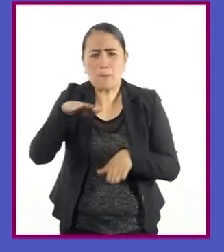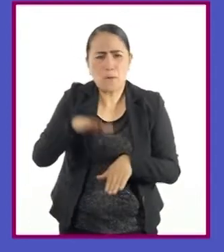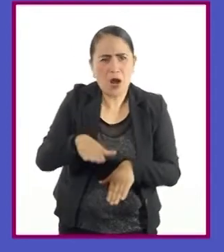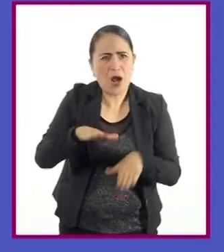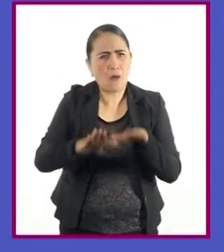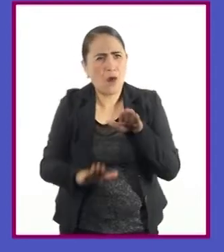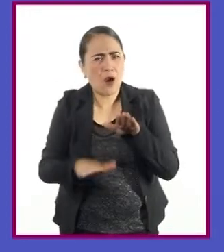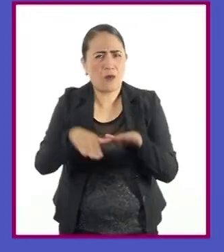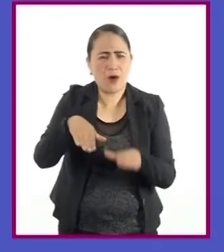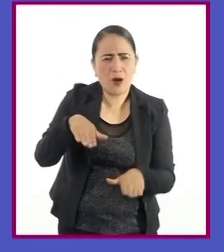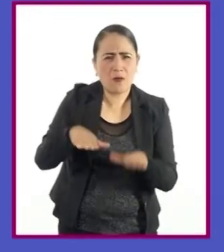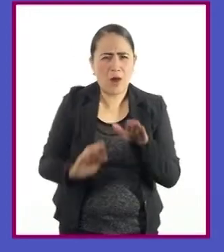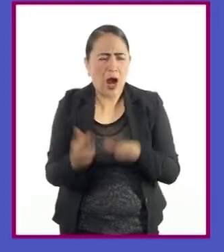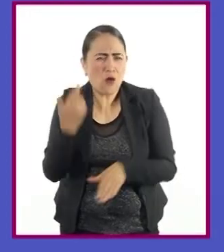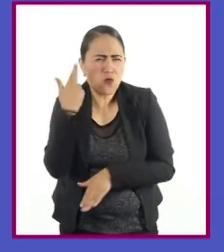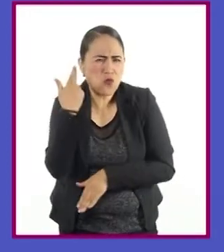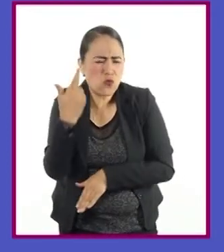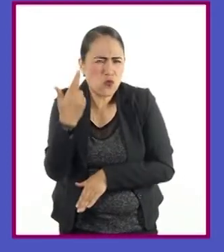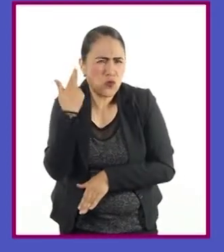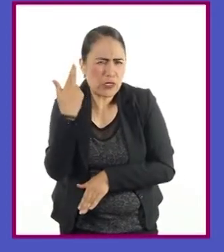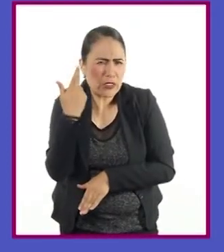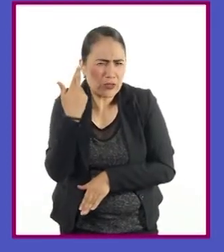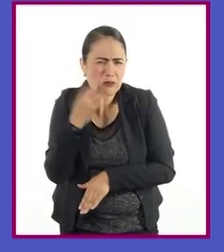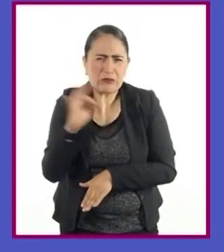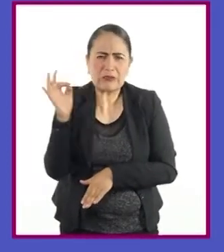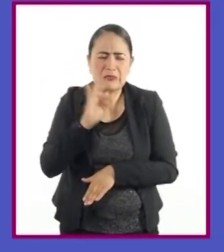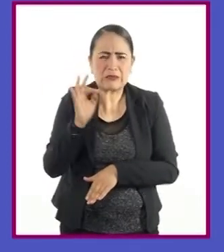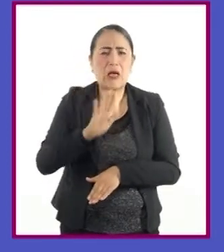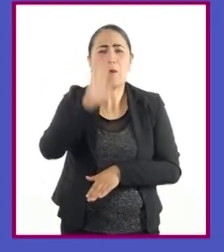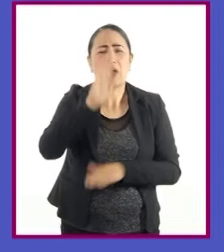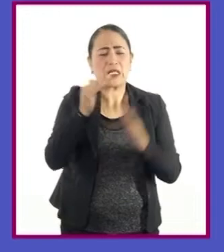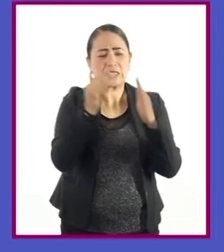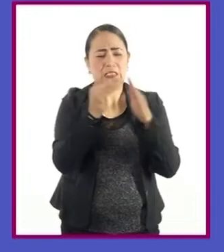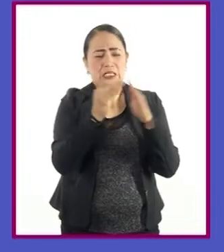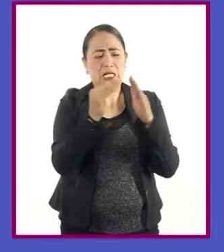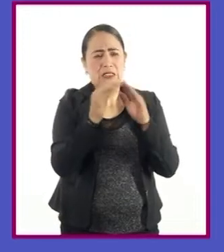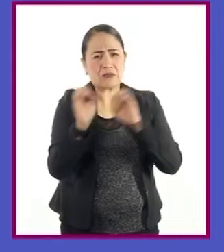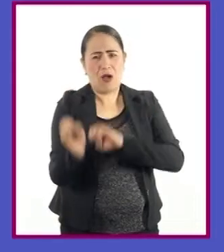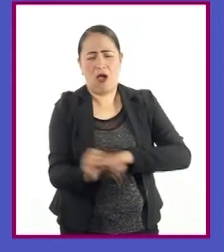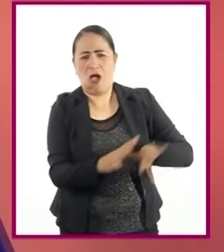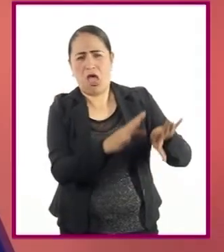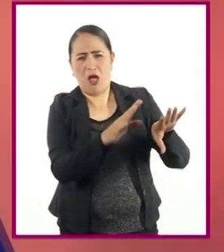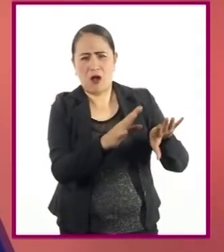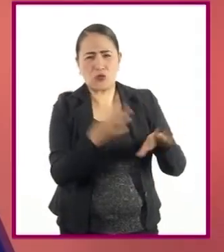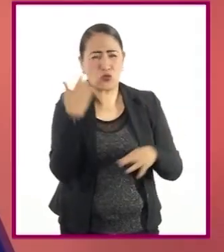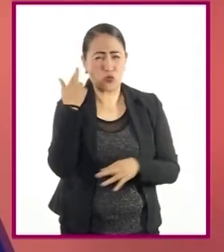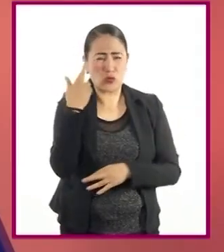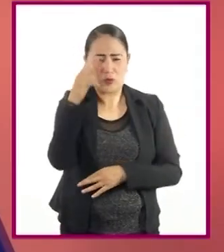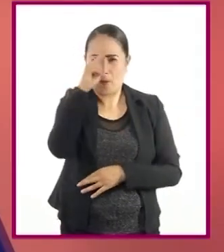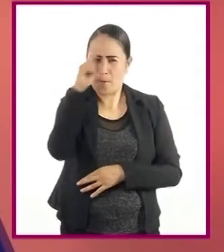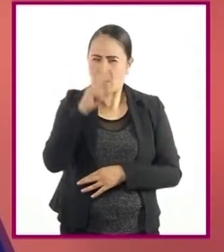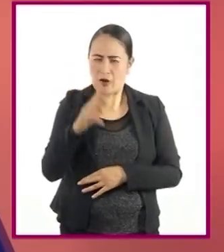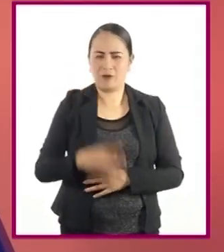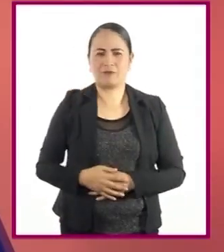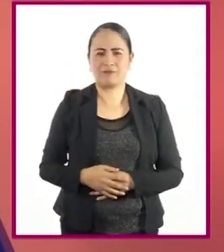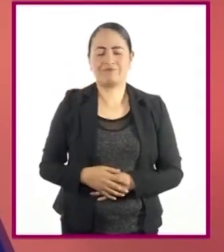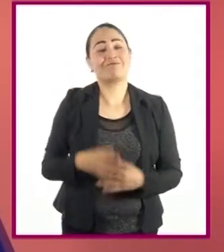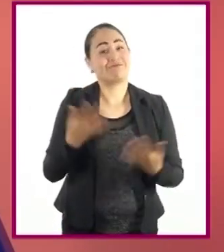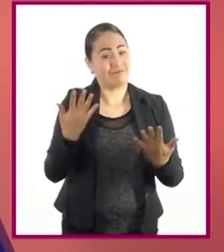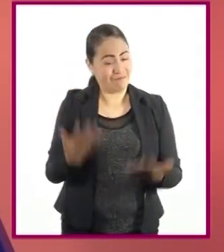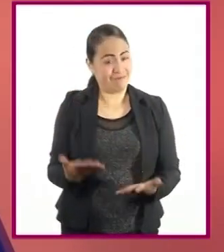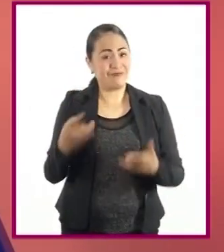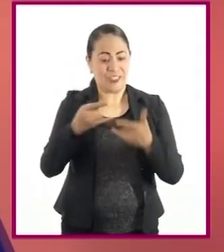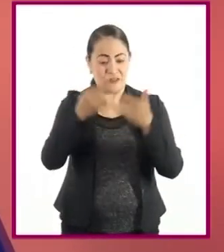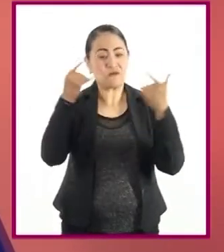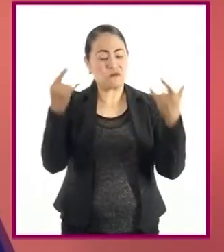casa, como si un largo abandono hubiera sensibilizado su resonancia. Empieza bien el cuento, ¿no